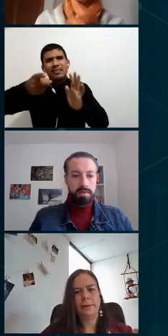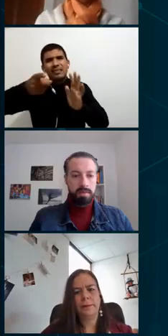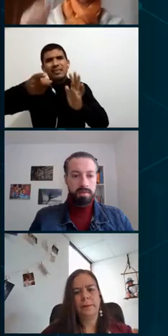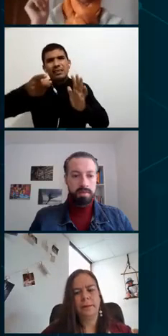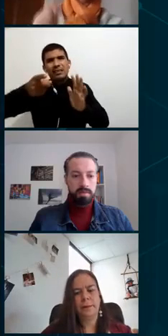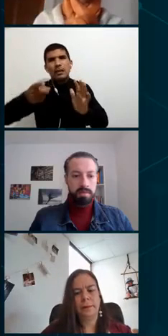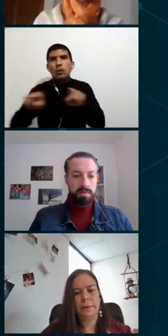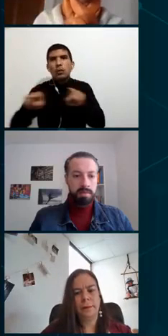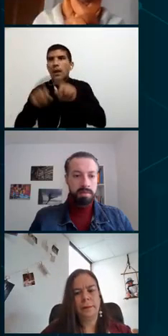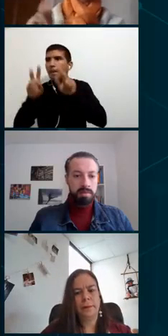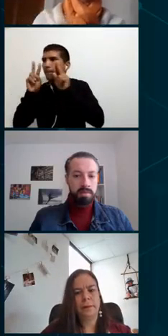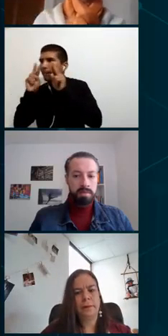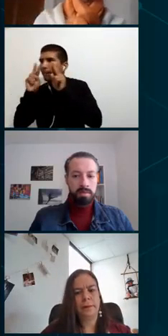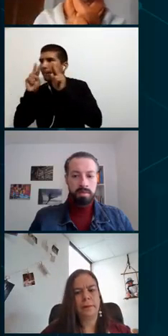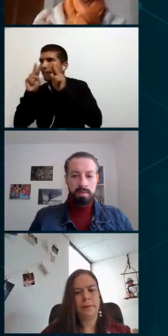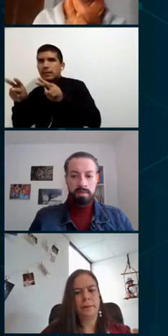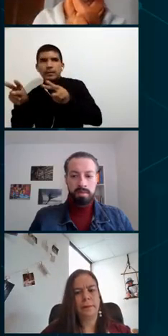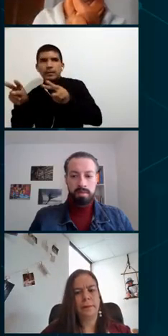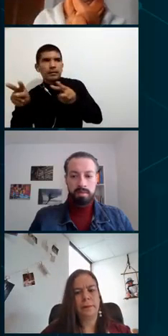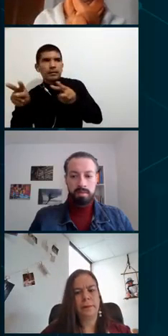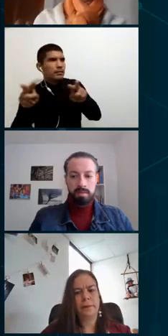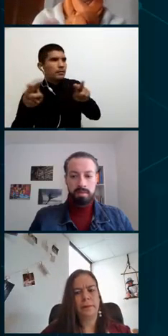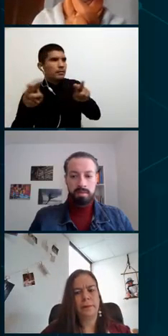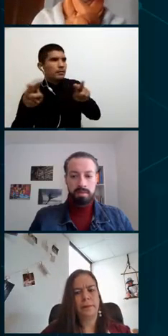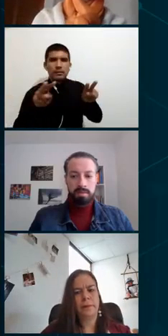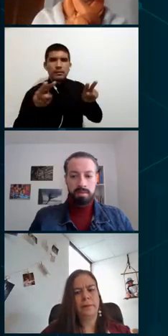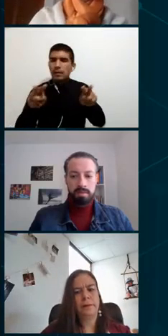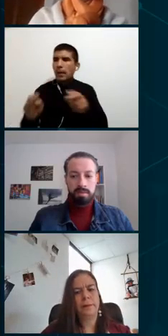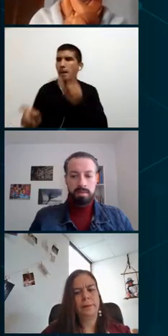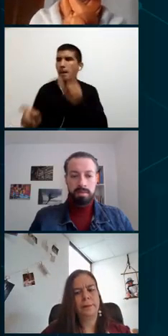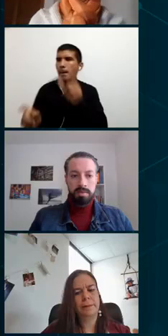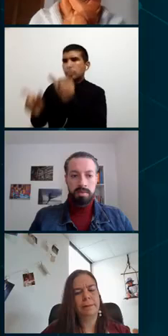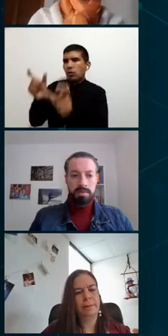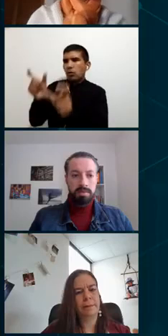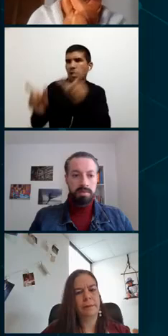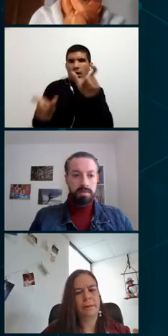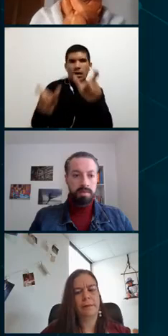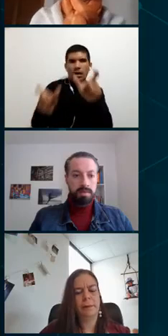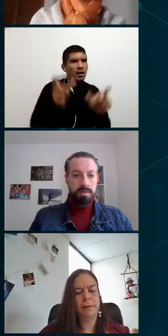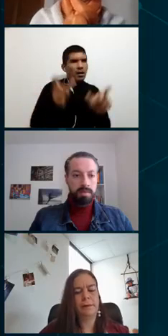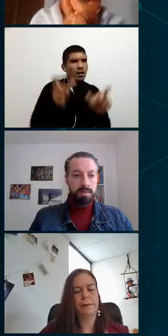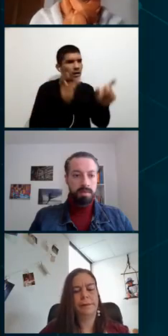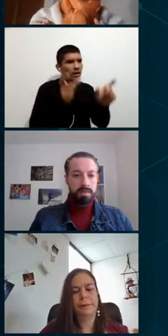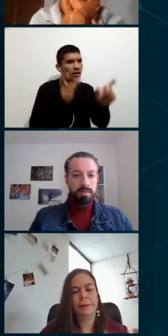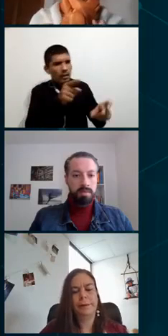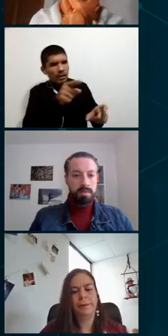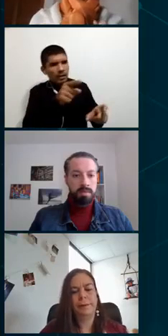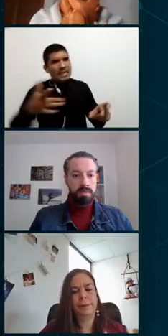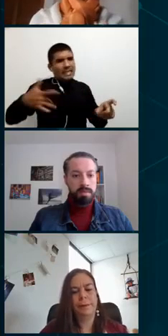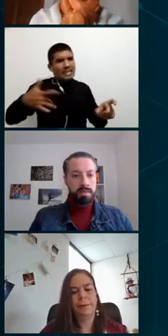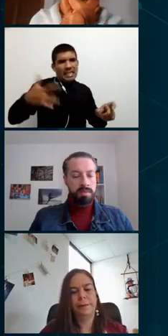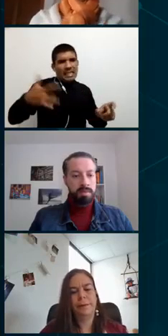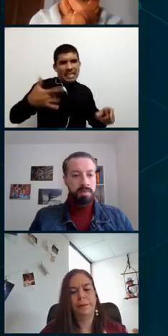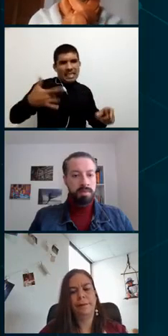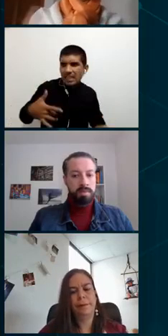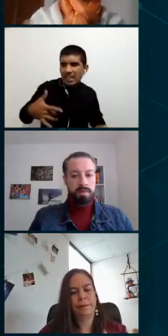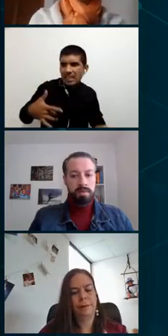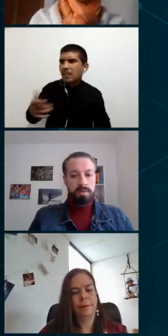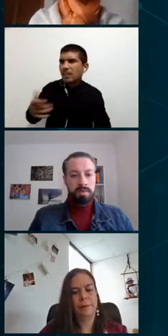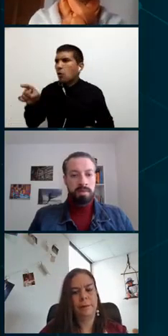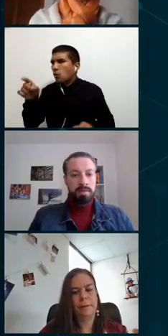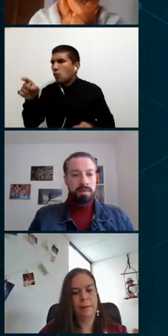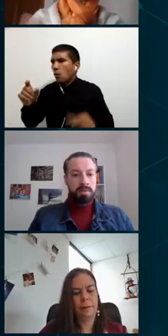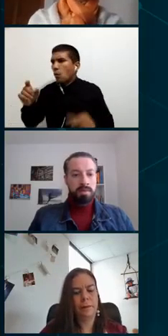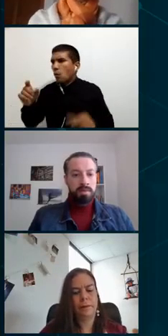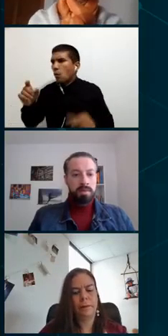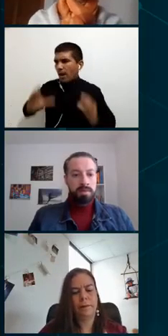el terreno cómo se comporta la gente, qué está haciendo, el que dice que tiene problemas, qué le duele, de qué se queja, si son